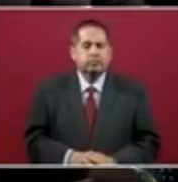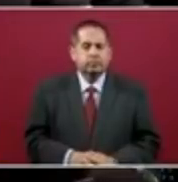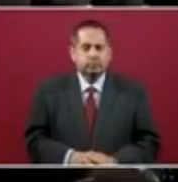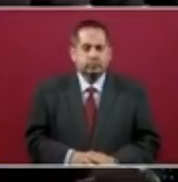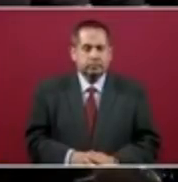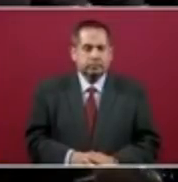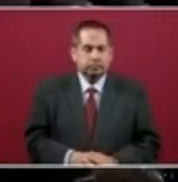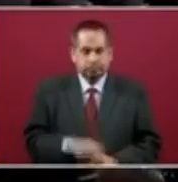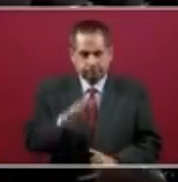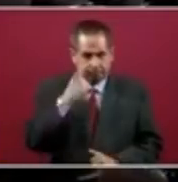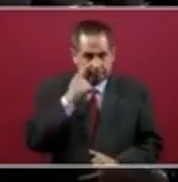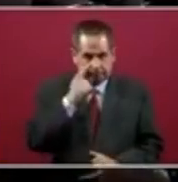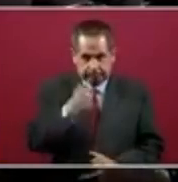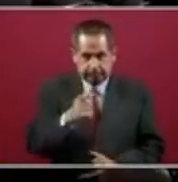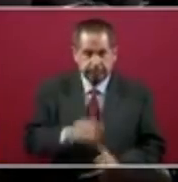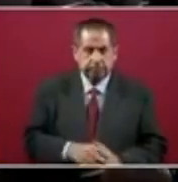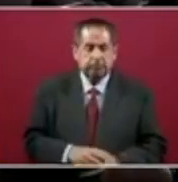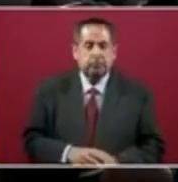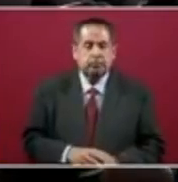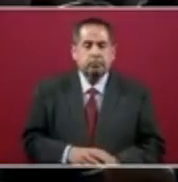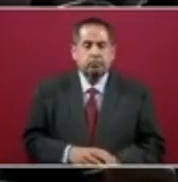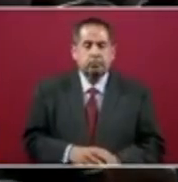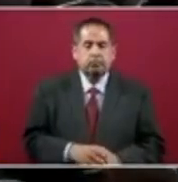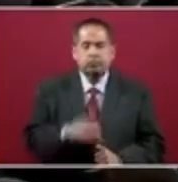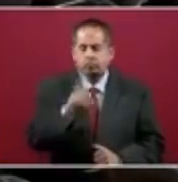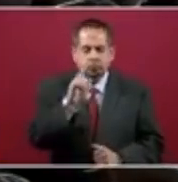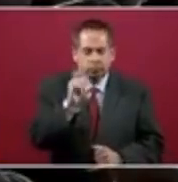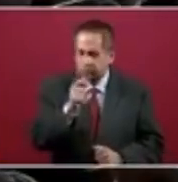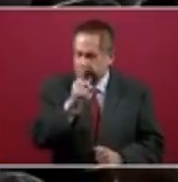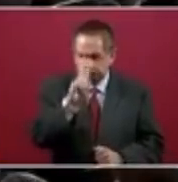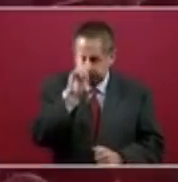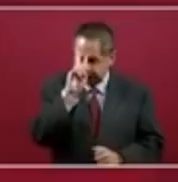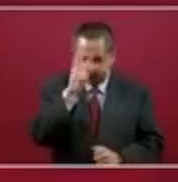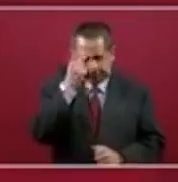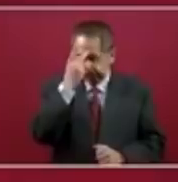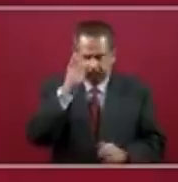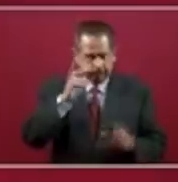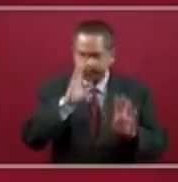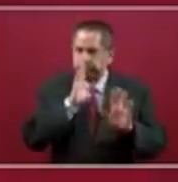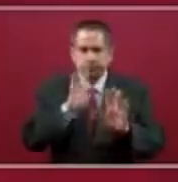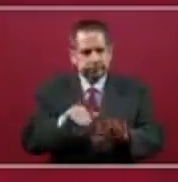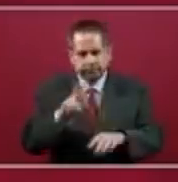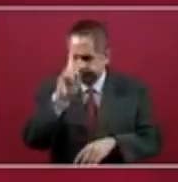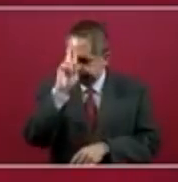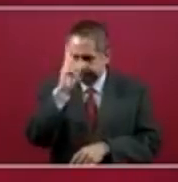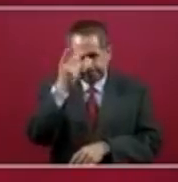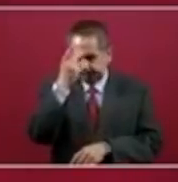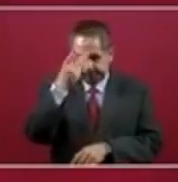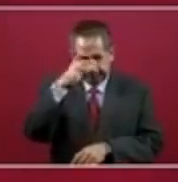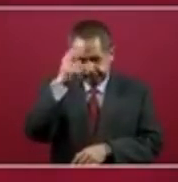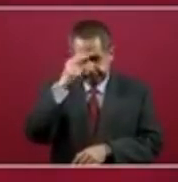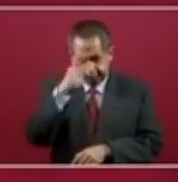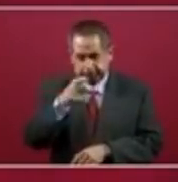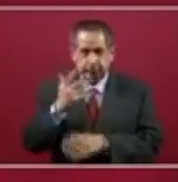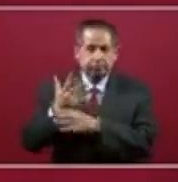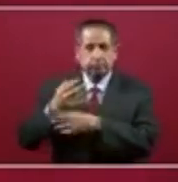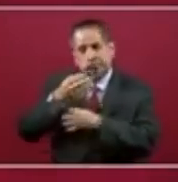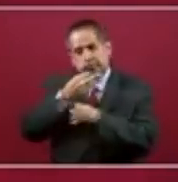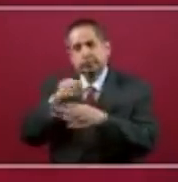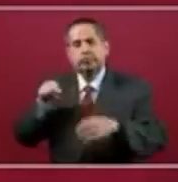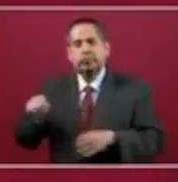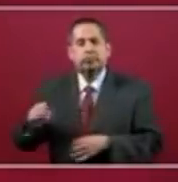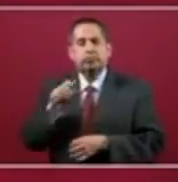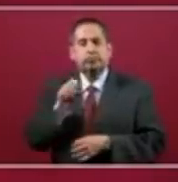de la refinería en Dos Bocas, Tabasco. Hubo un malentendido en las declaraciones